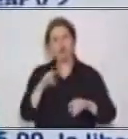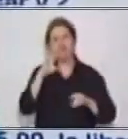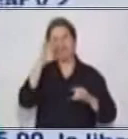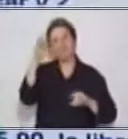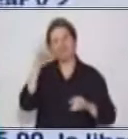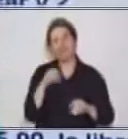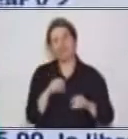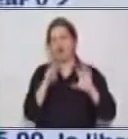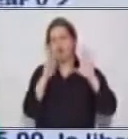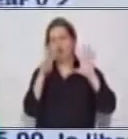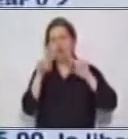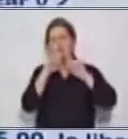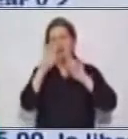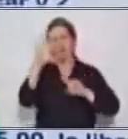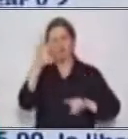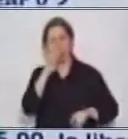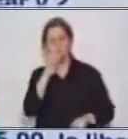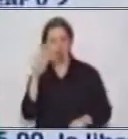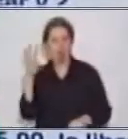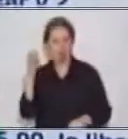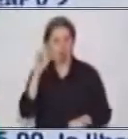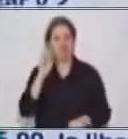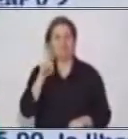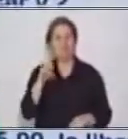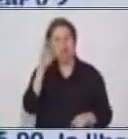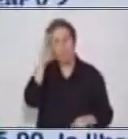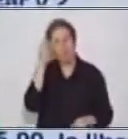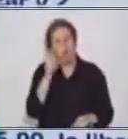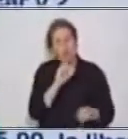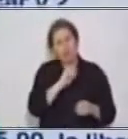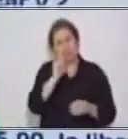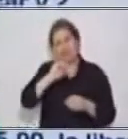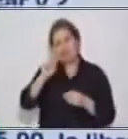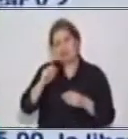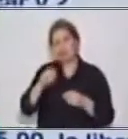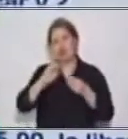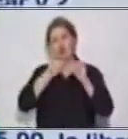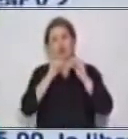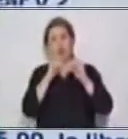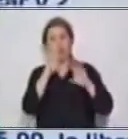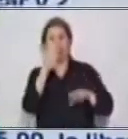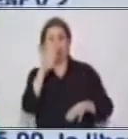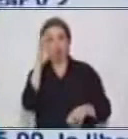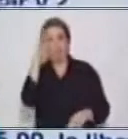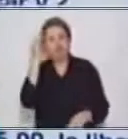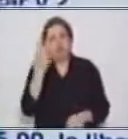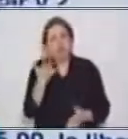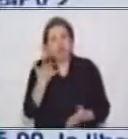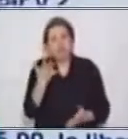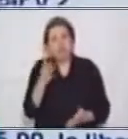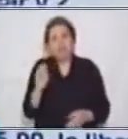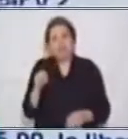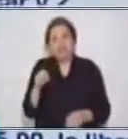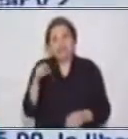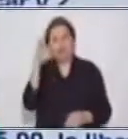5, 40. ¿Por qué escribimos un 4? Creo que ahí también va un 0.